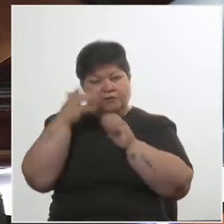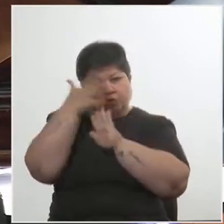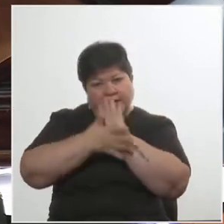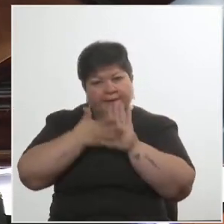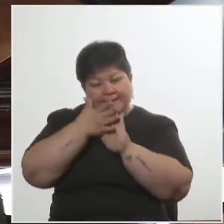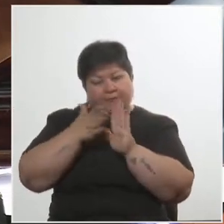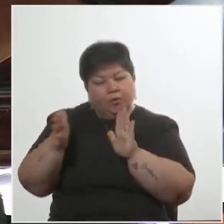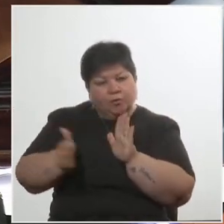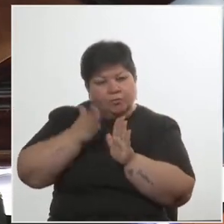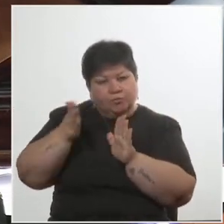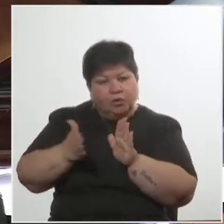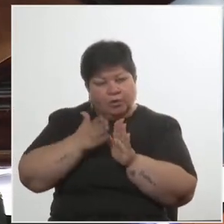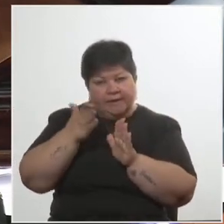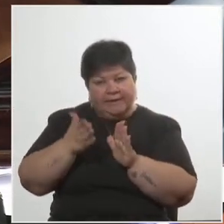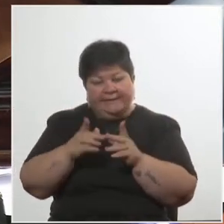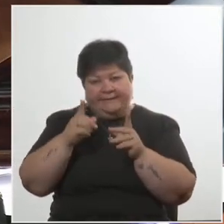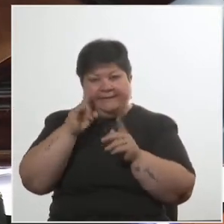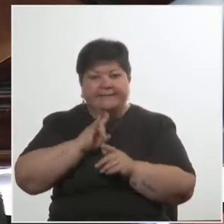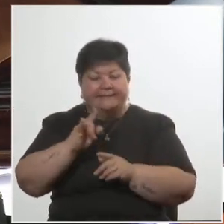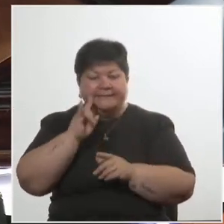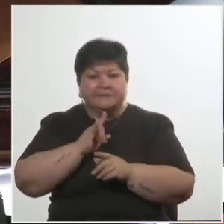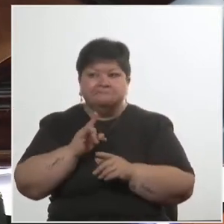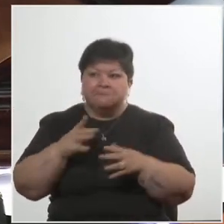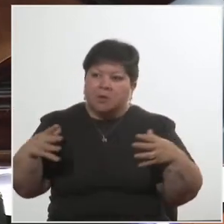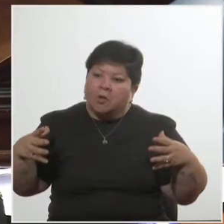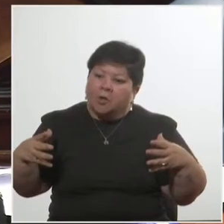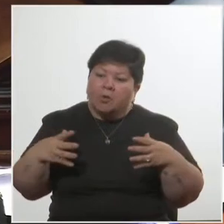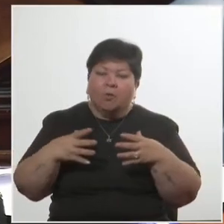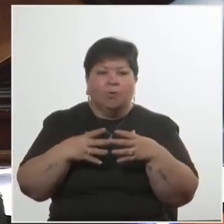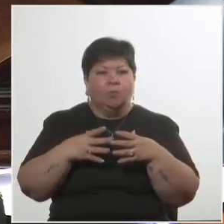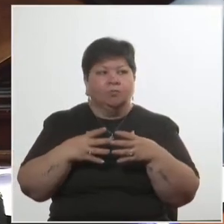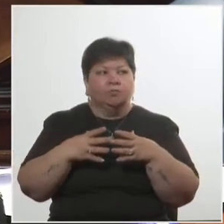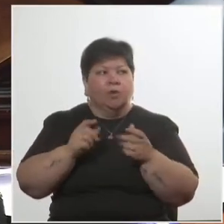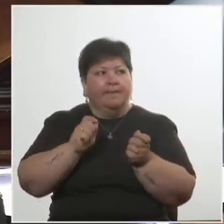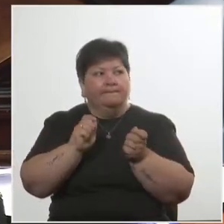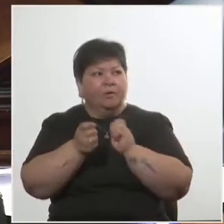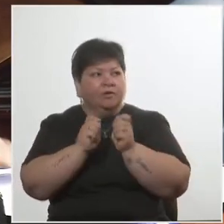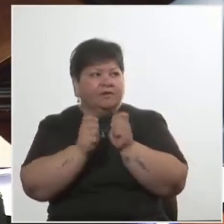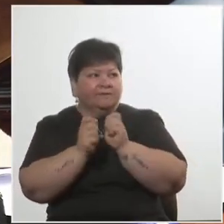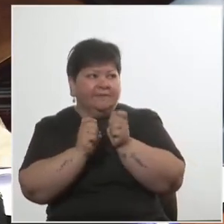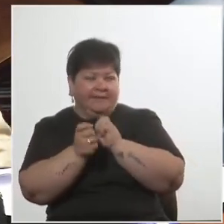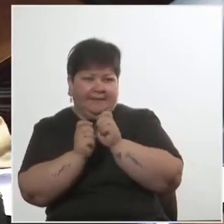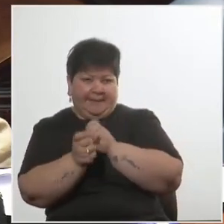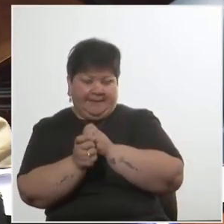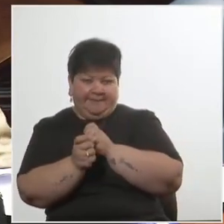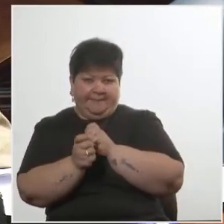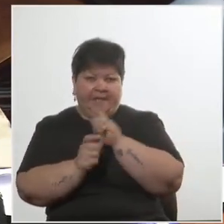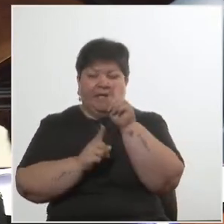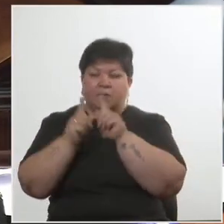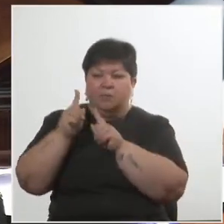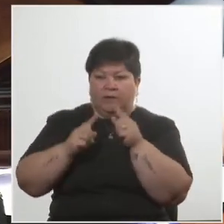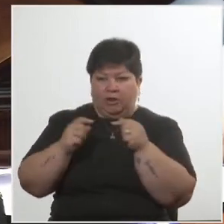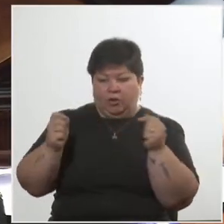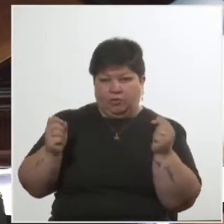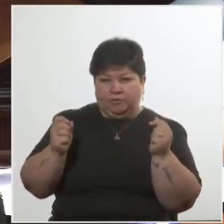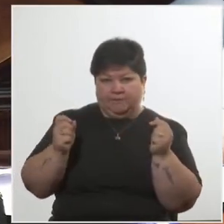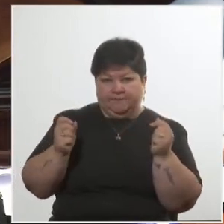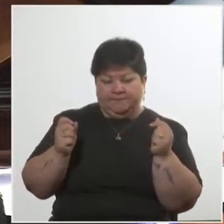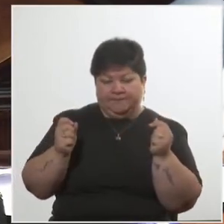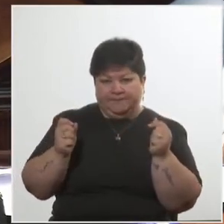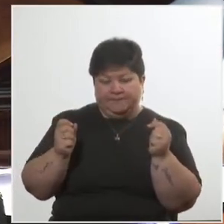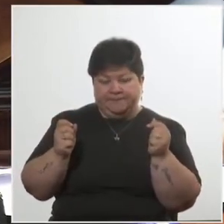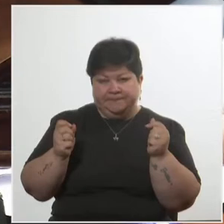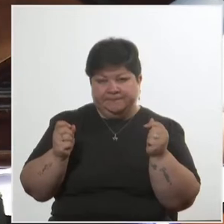y en conjunto coincidimos en hacer algunas modificaciones que vamos a a a